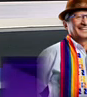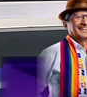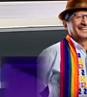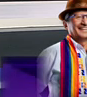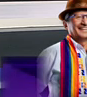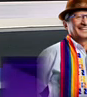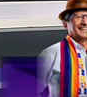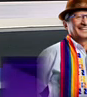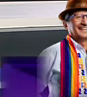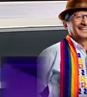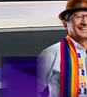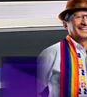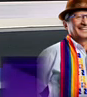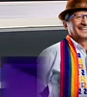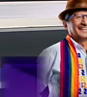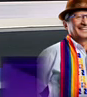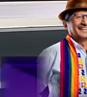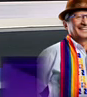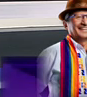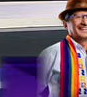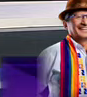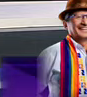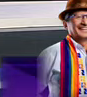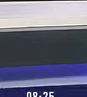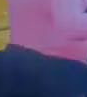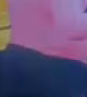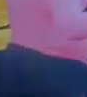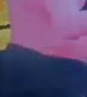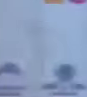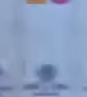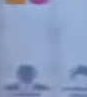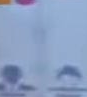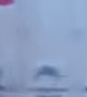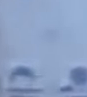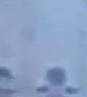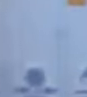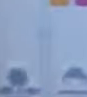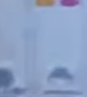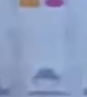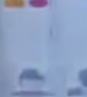nos acompañen a las 8:30. En pocos minutos estaremos ya con el candidato.